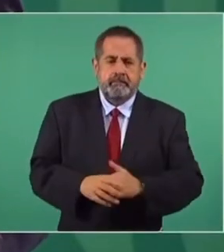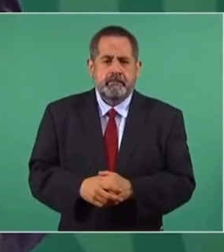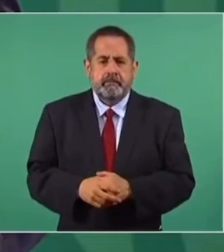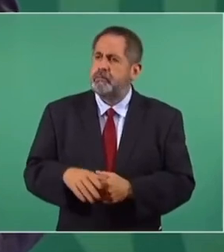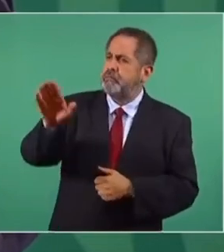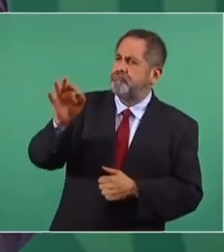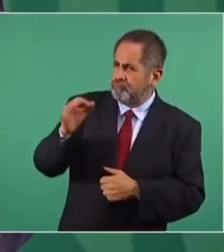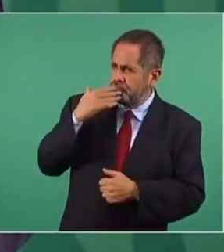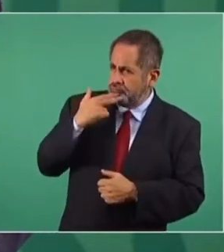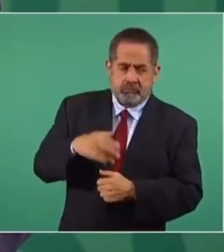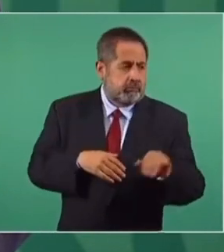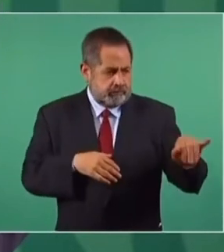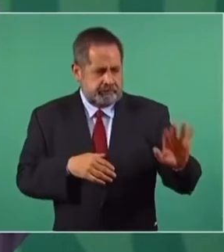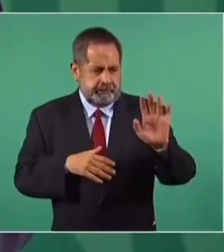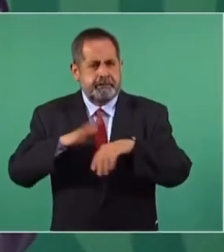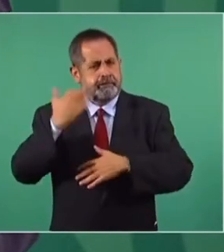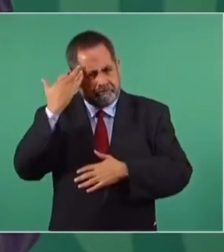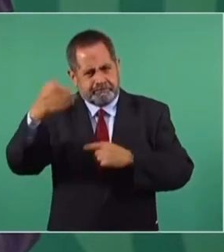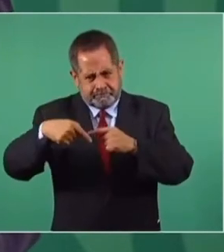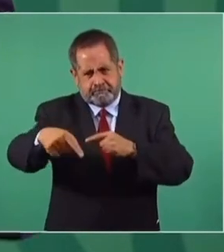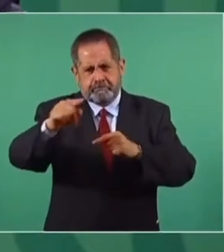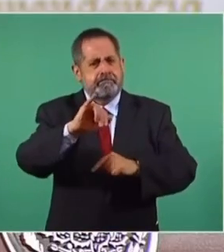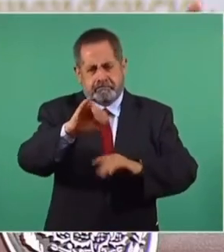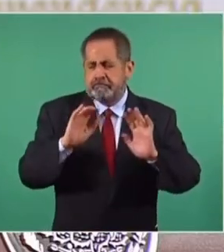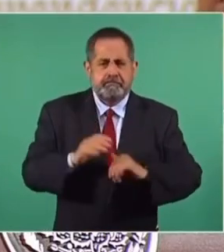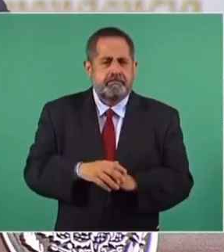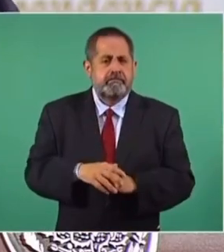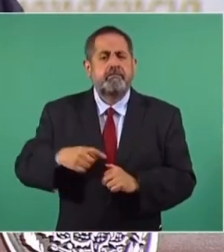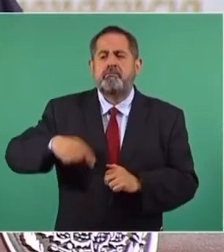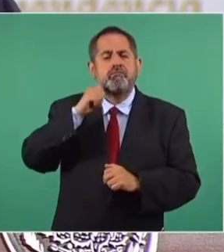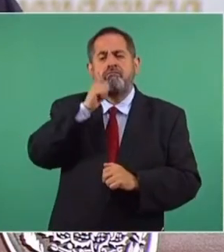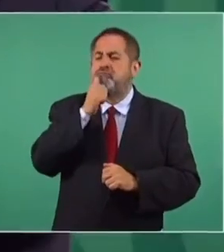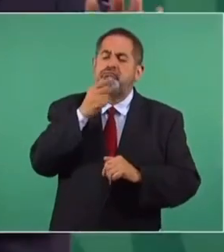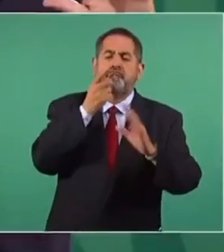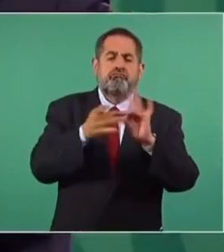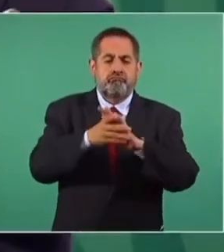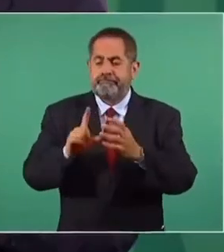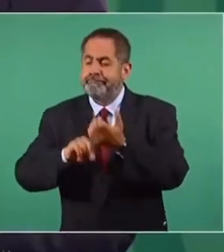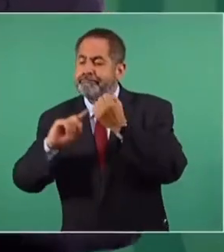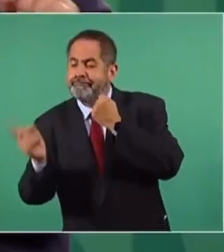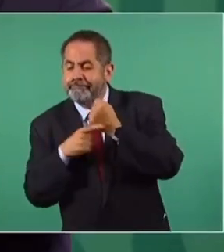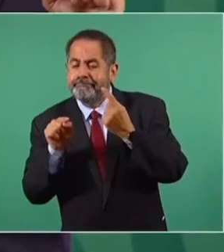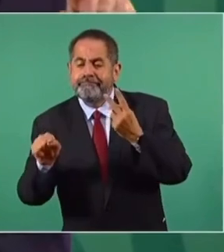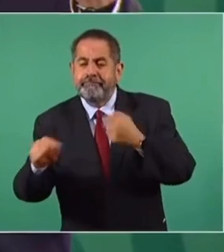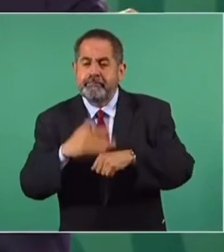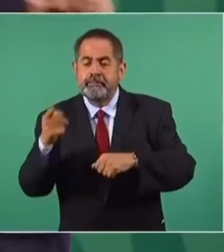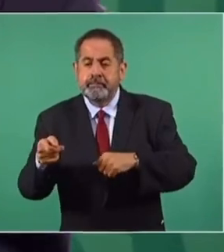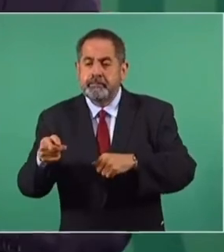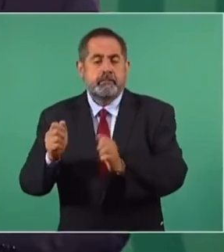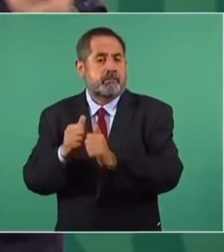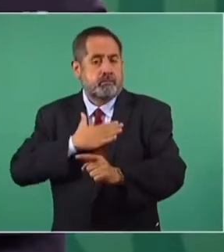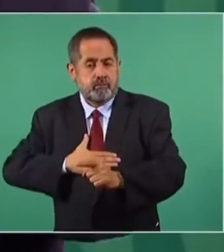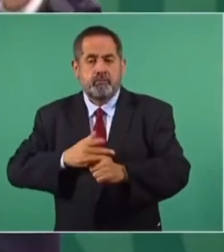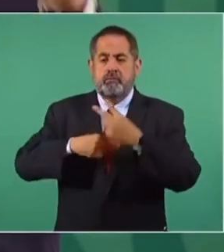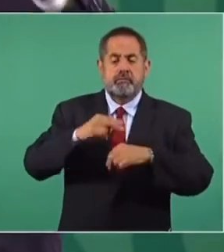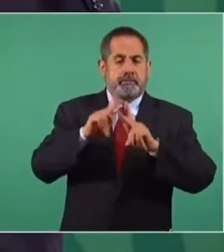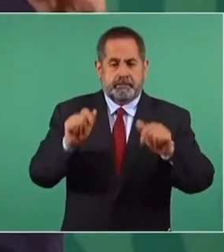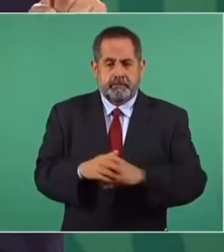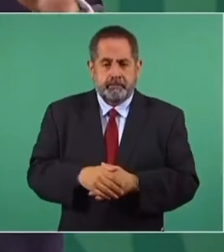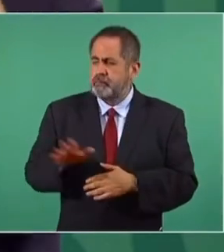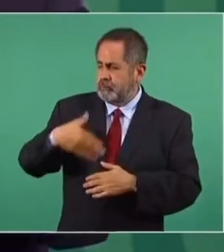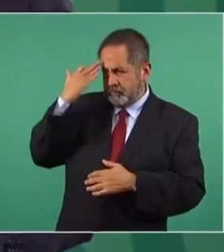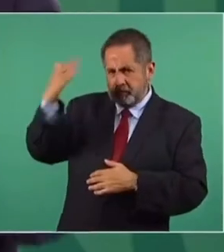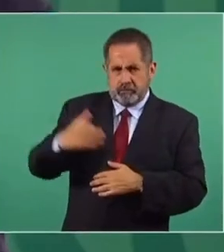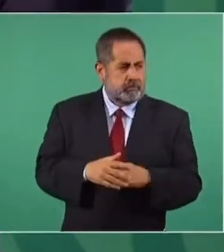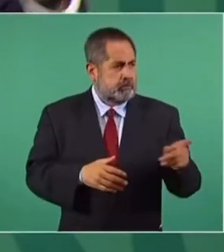es efectivo el método? Sí, va a llevar más tiempo. Siempre que hablábamos nosotros de que había que atender las causas y que la paz era fruto de la justicia, nos decían, ah, sí, pero eso